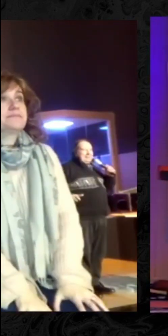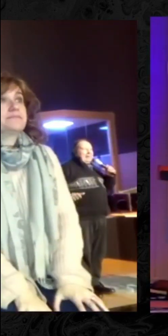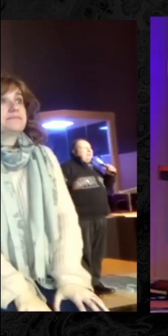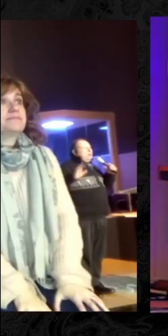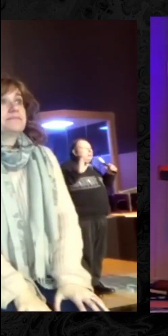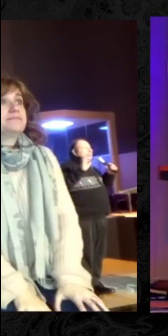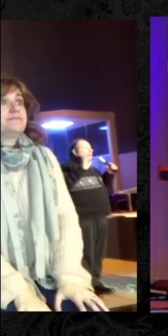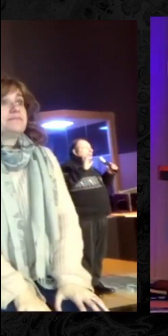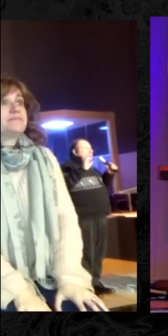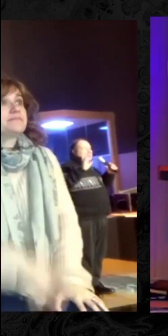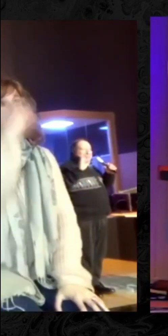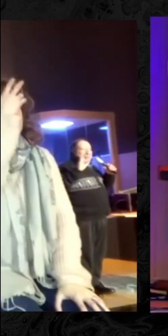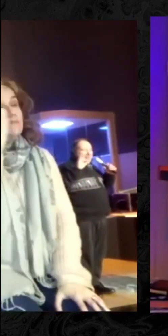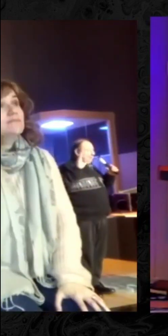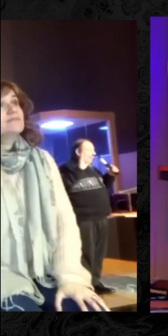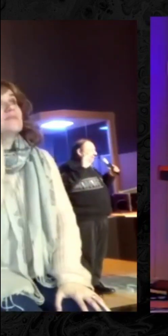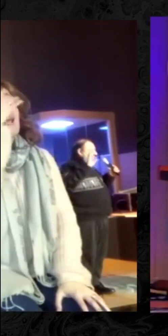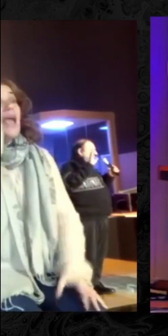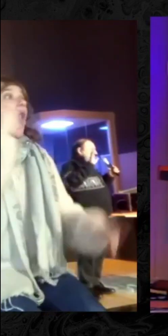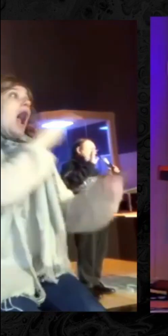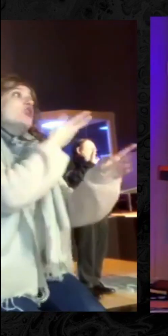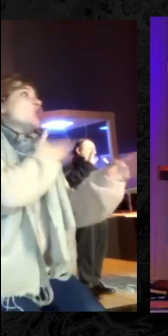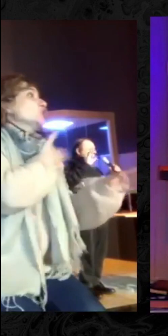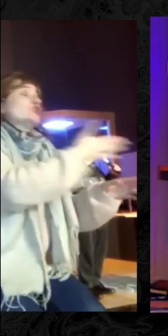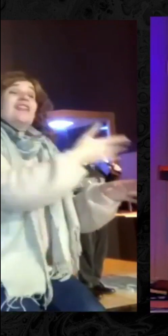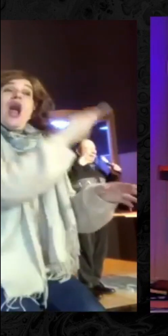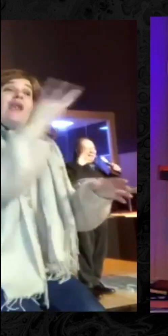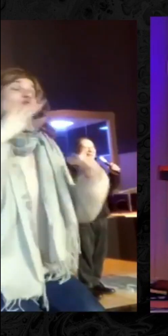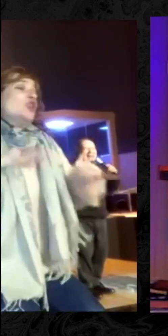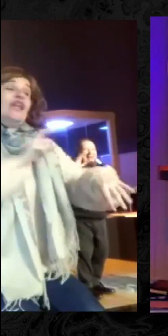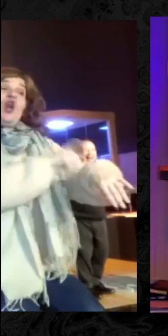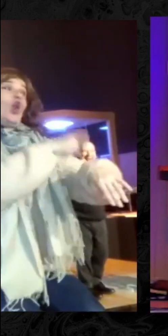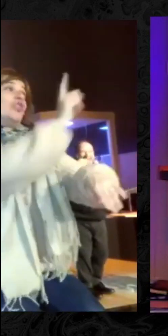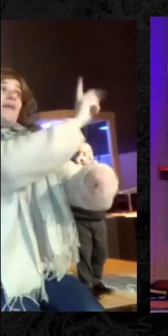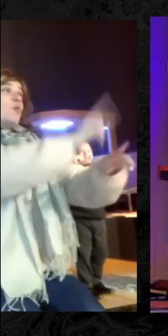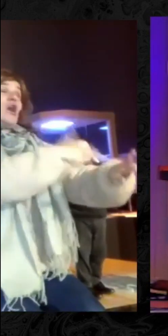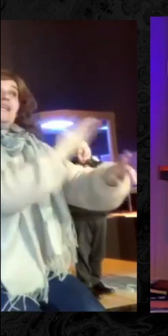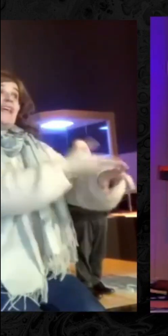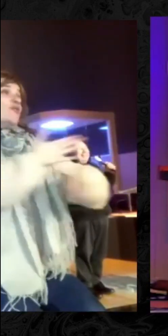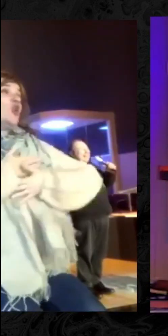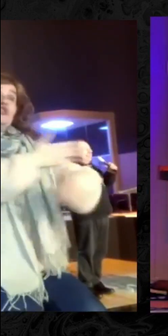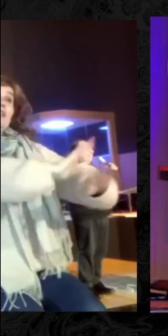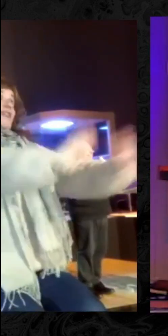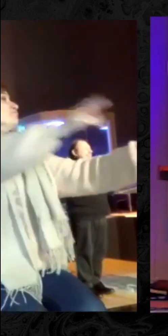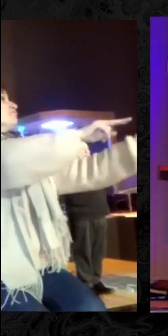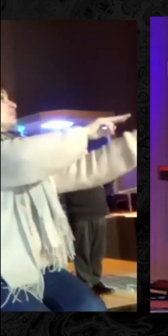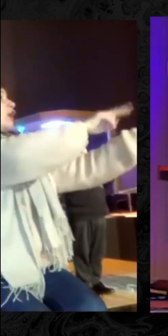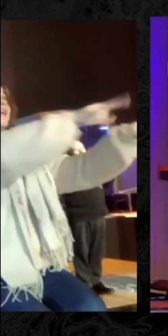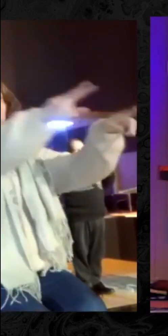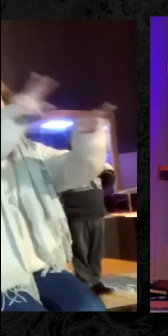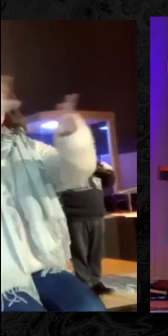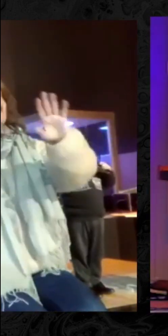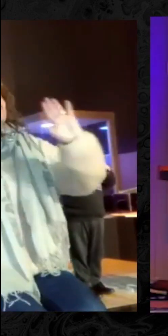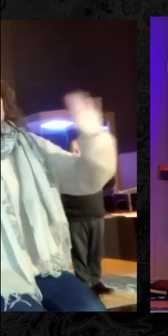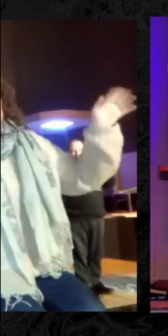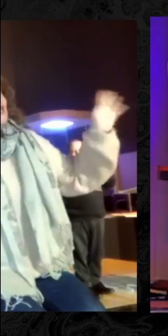no sé si alguno les dará tiempo casarse eh Por ahí miro por ahí pero no te